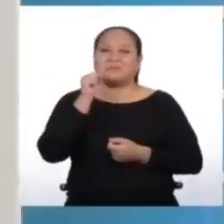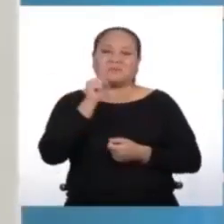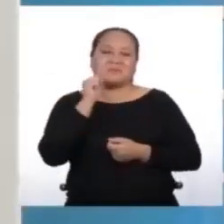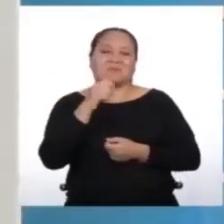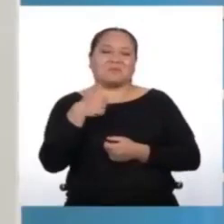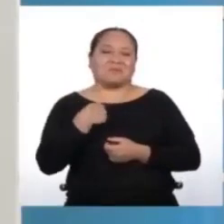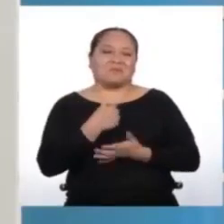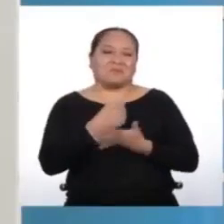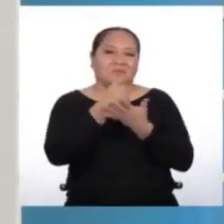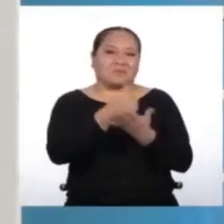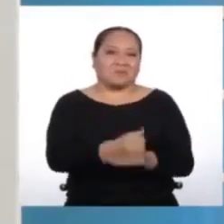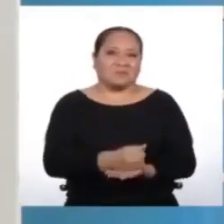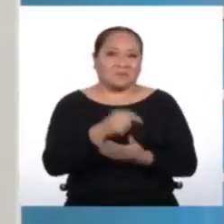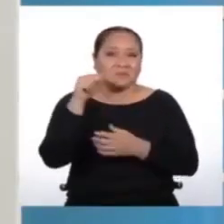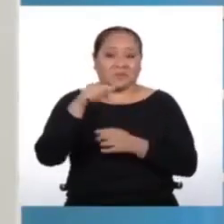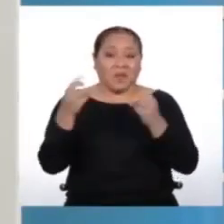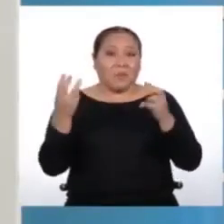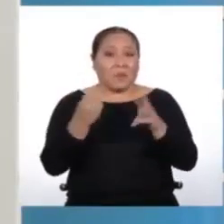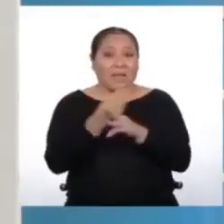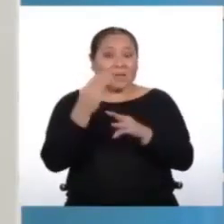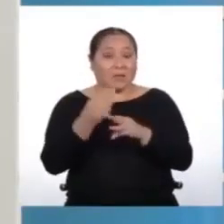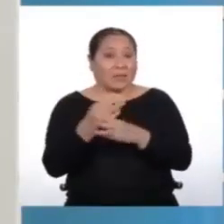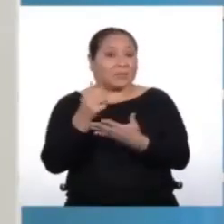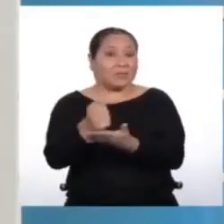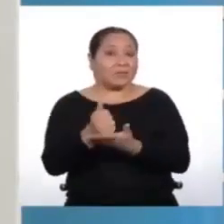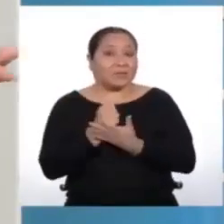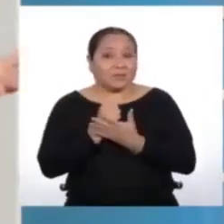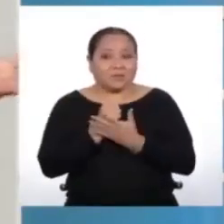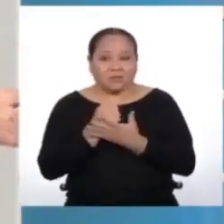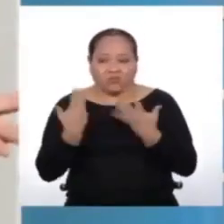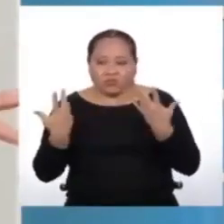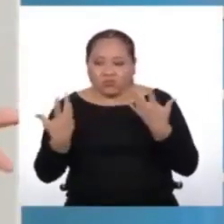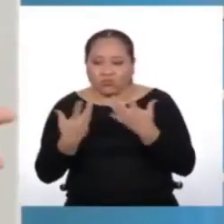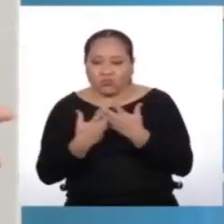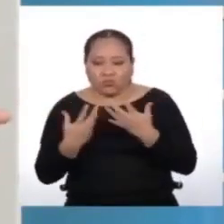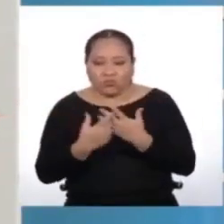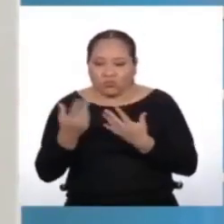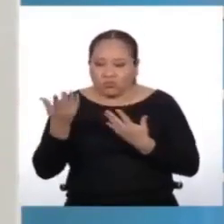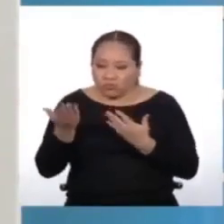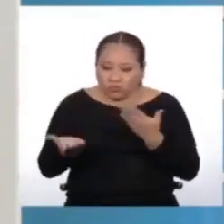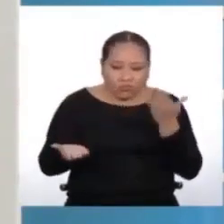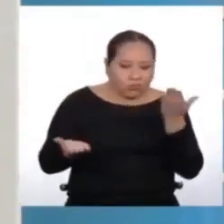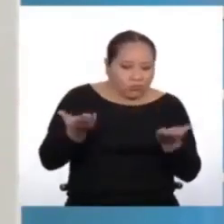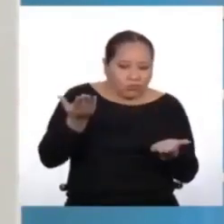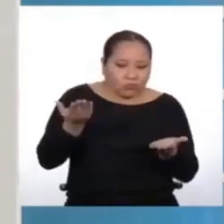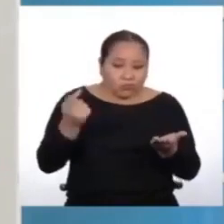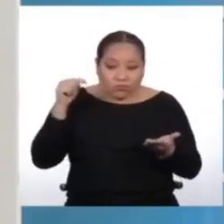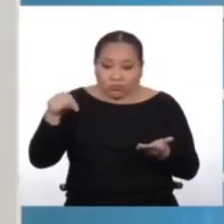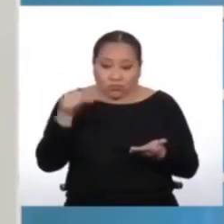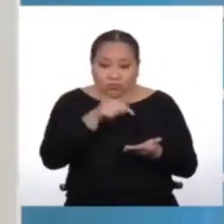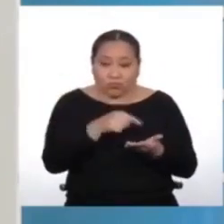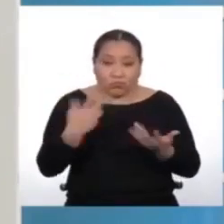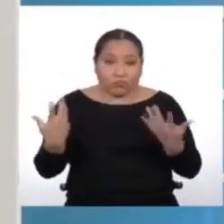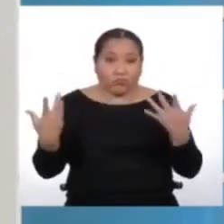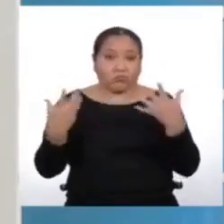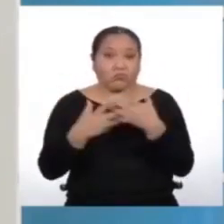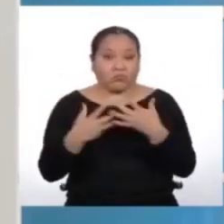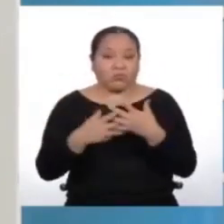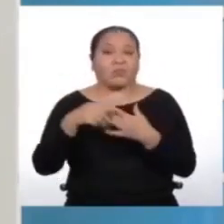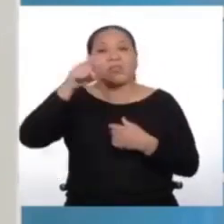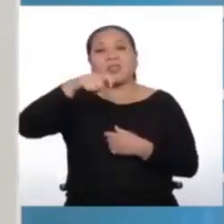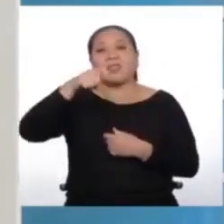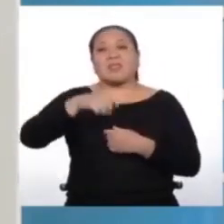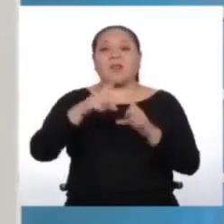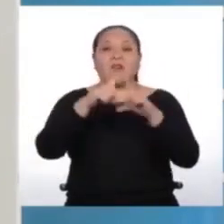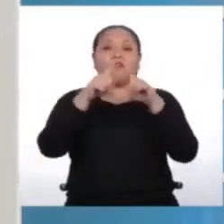Jeremías. Por suerte, las matemáticas nos sirven para encontrar relaciones entre objetos o datos, y a partir de estas relaciones se generan